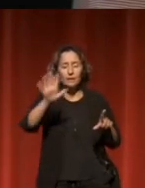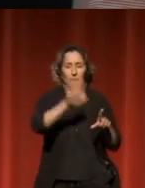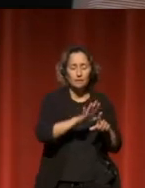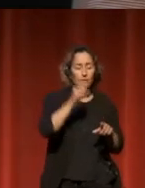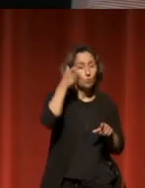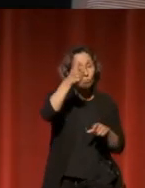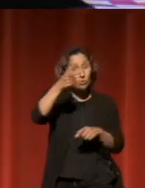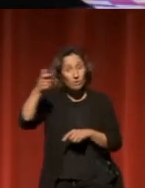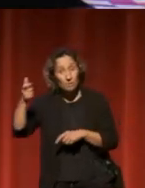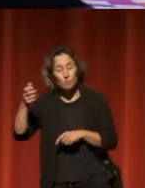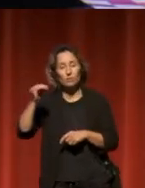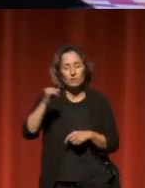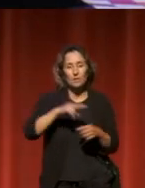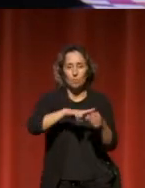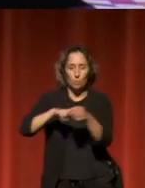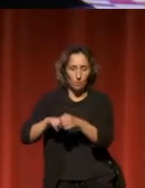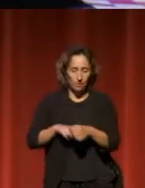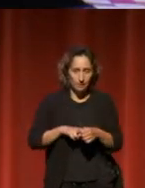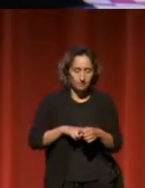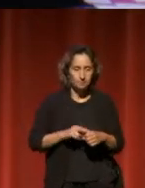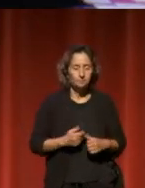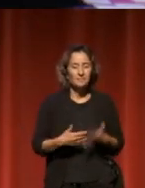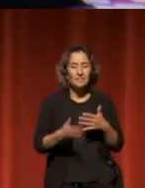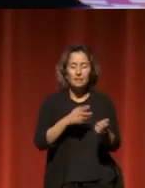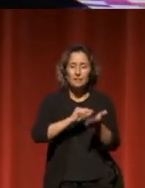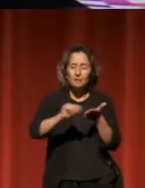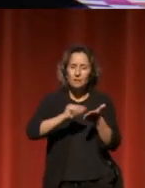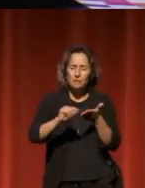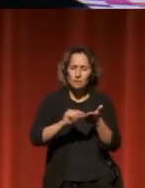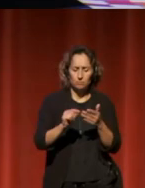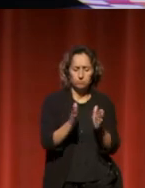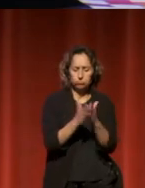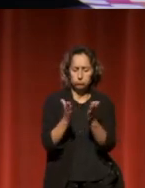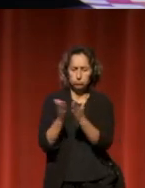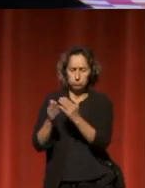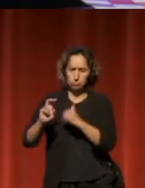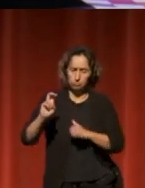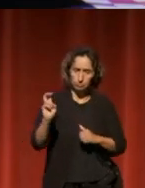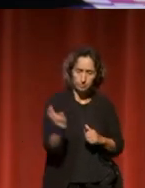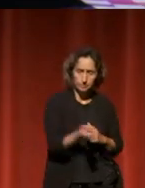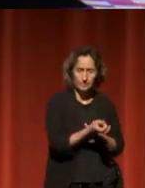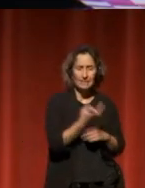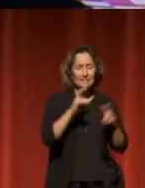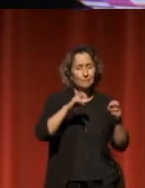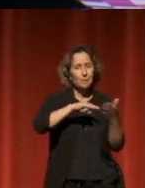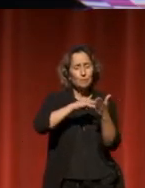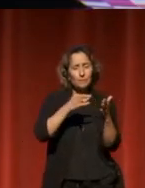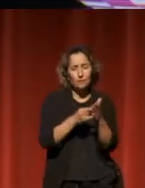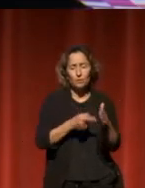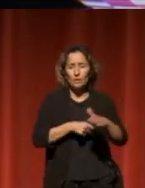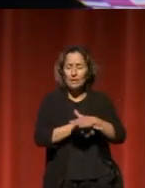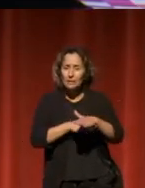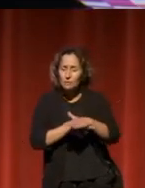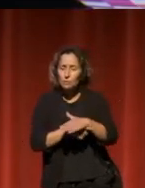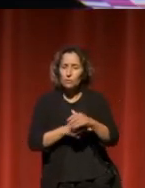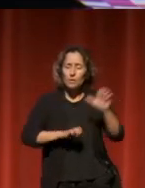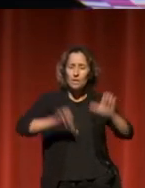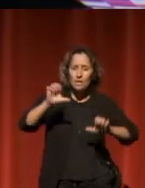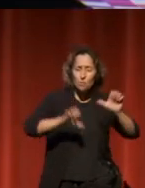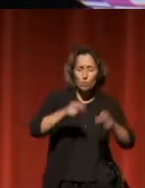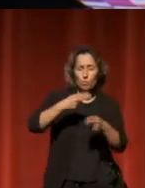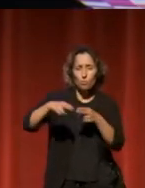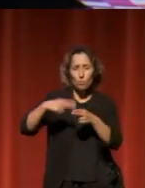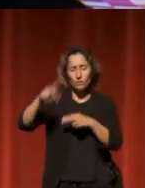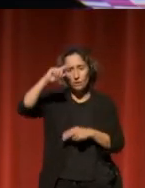Municipios y Provincias. Autora y coordinadora de varias publicaciones sobre planificación, gestión y evaluación de